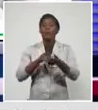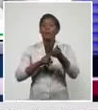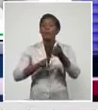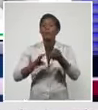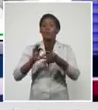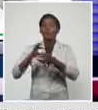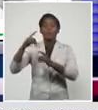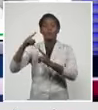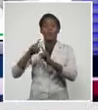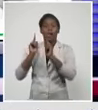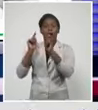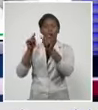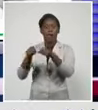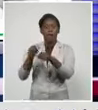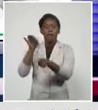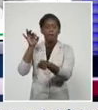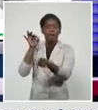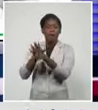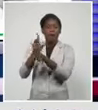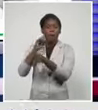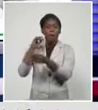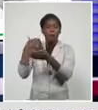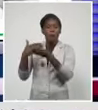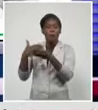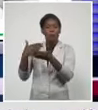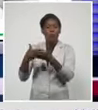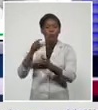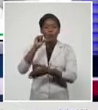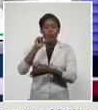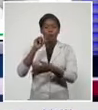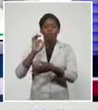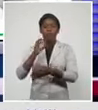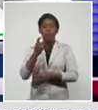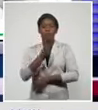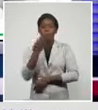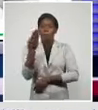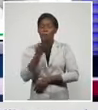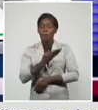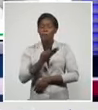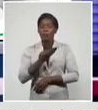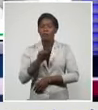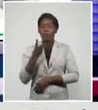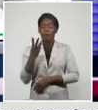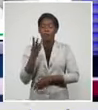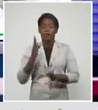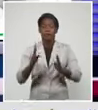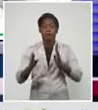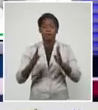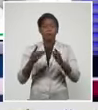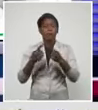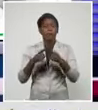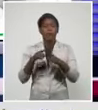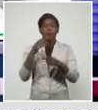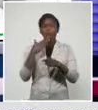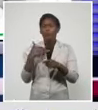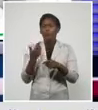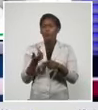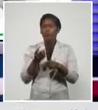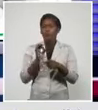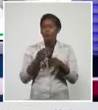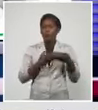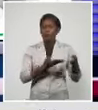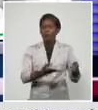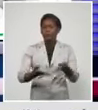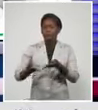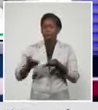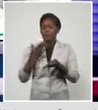Guantánamo, para iniciar la tercera fase de ensayos clínicos. Pero, ¿cómo fue la acogida allí en ese territorio con